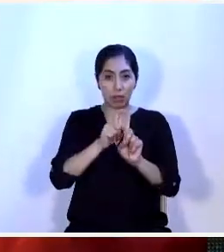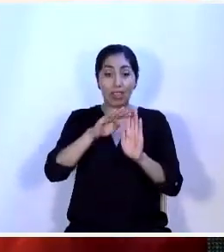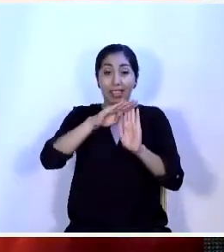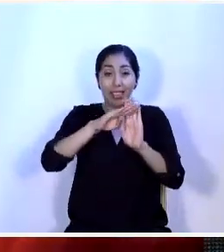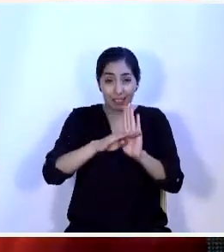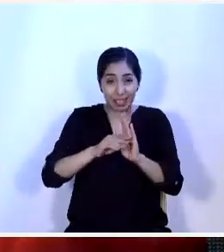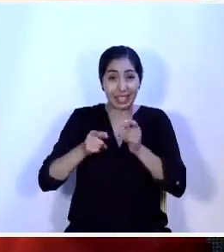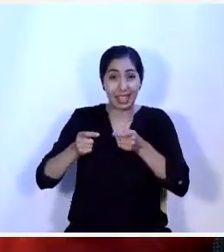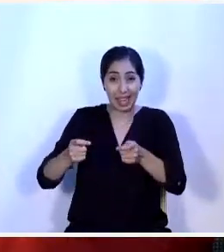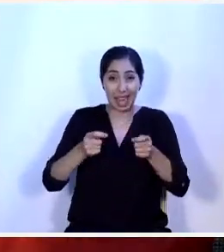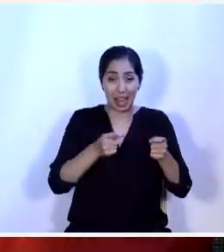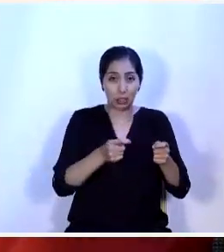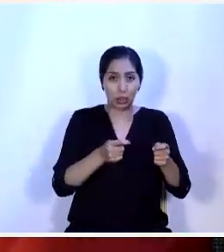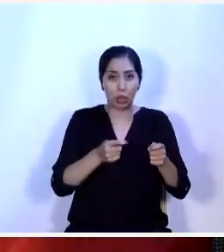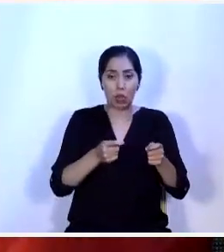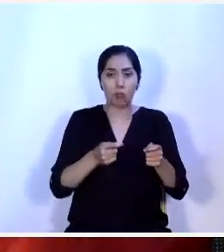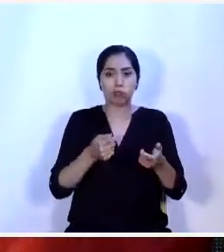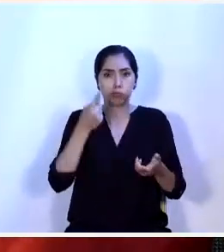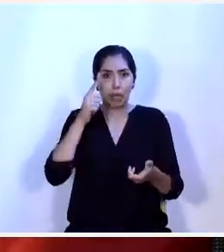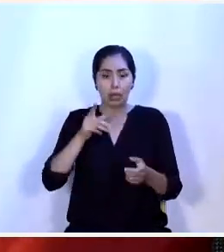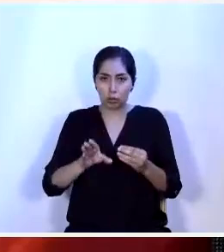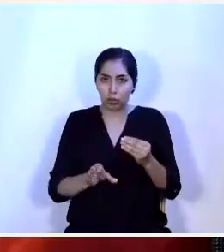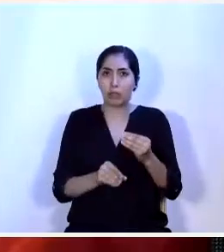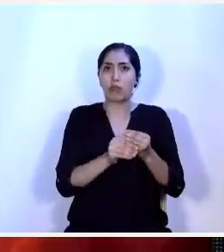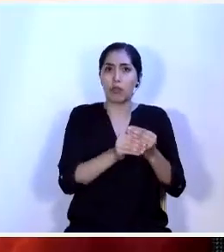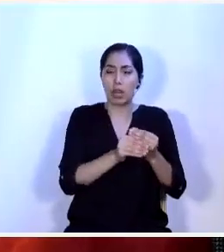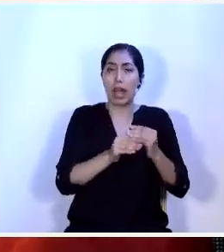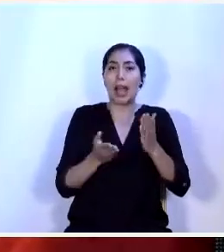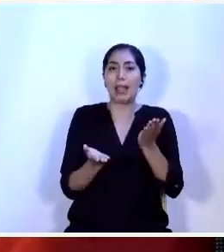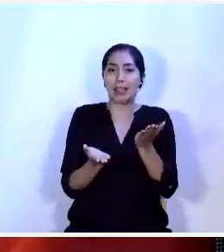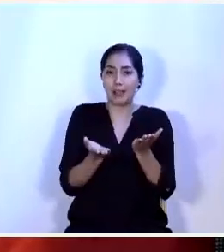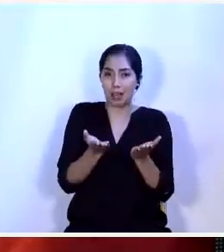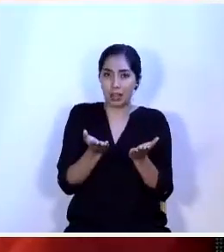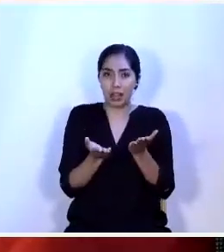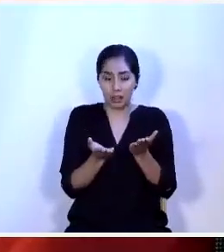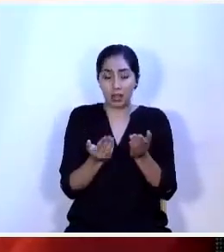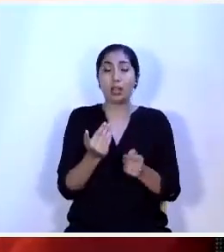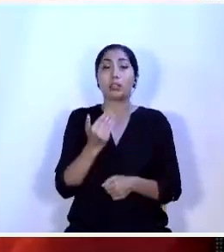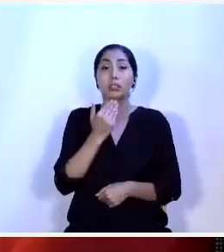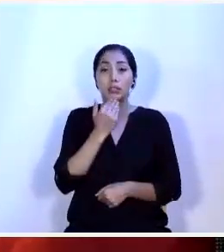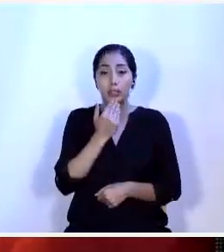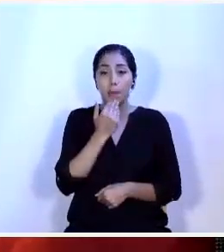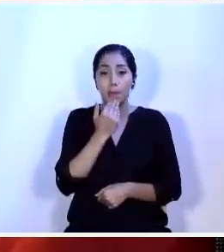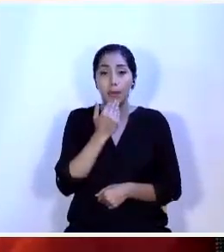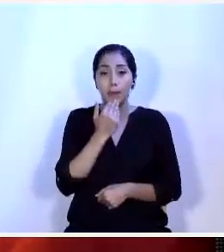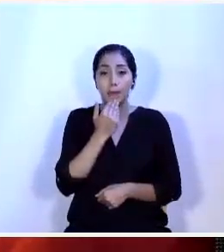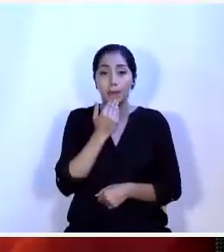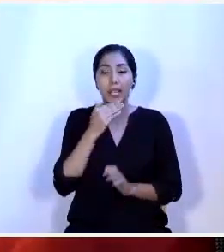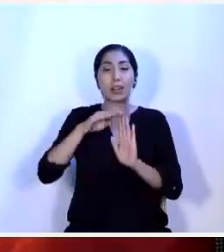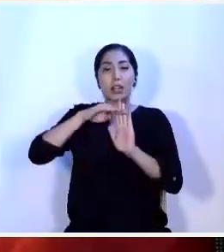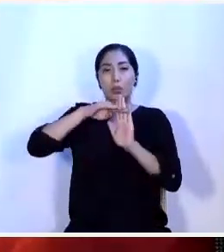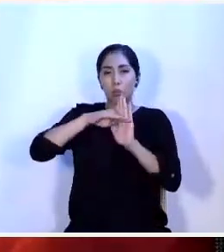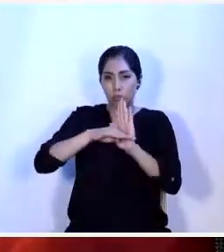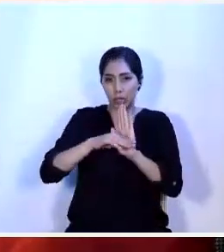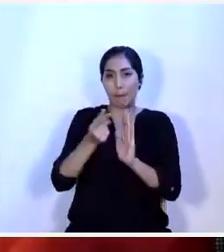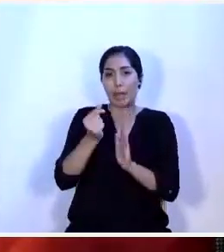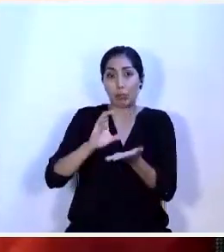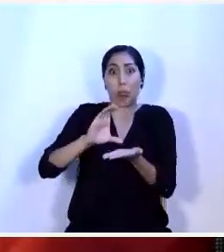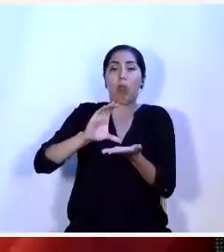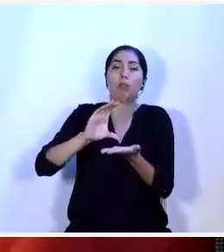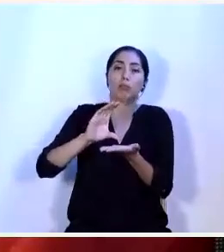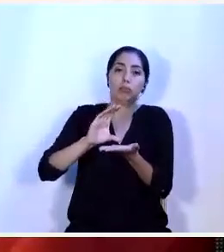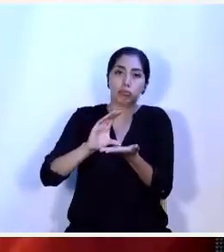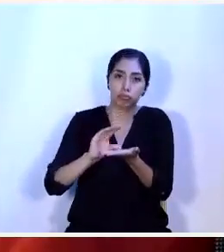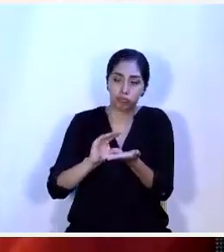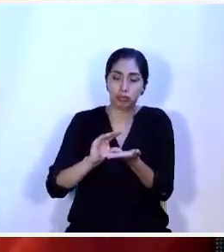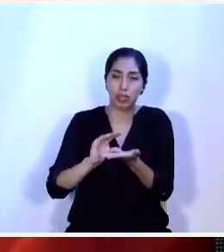para contribuir a la estabilidad de las finanzas públicas, sino que también estaremos contribuyendo a la reducción de las presiones inflacionarias. Y